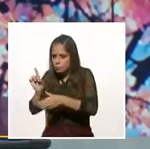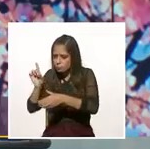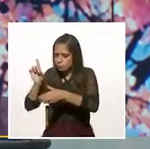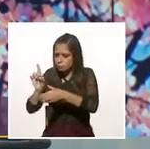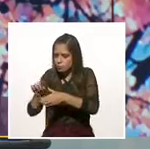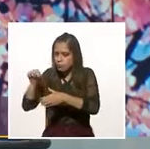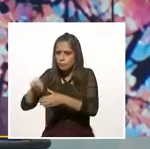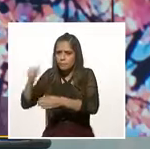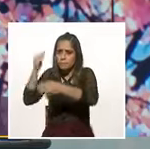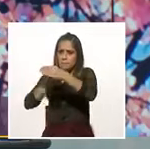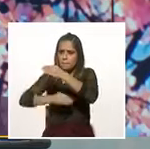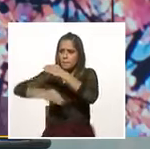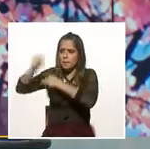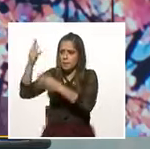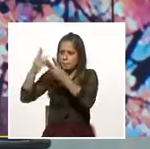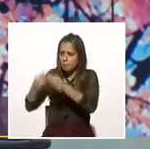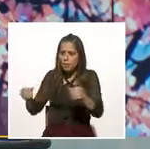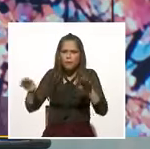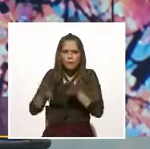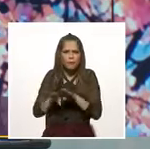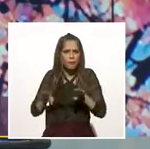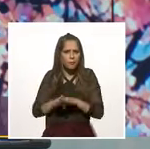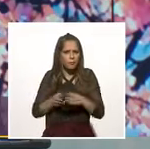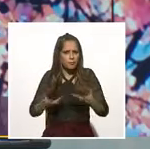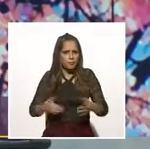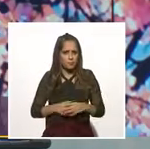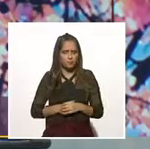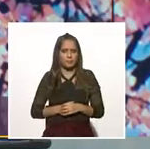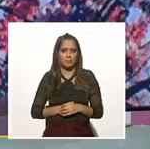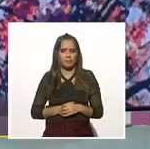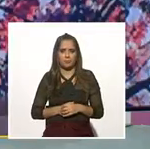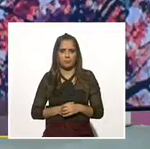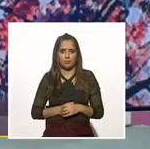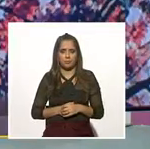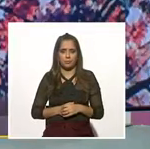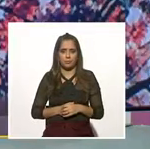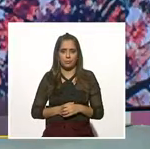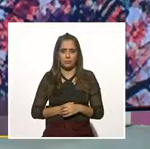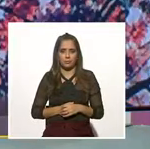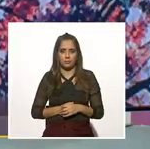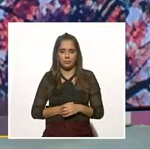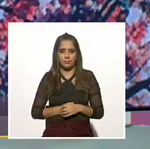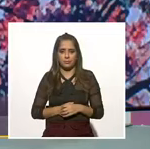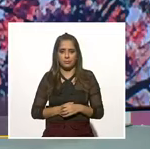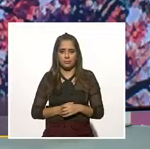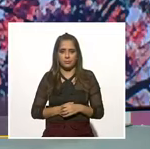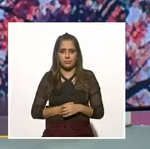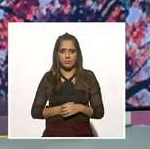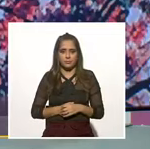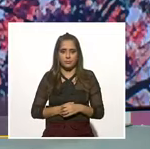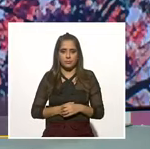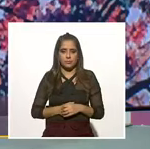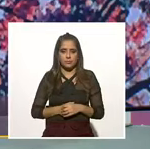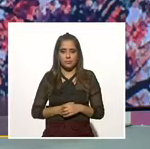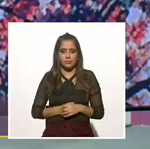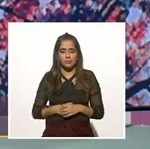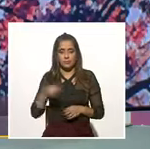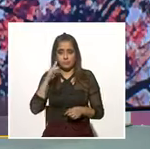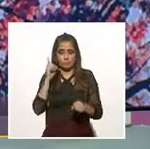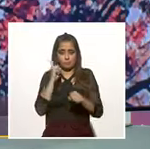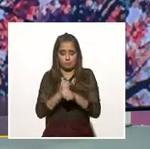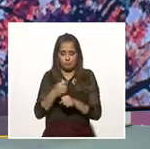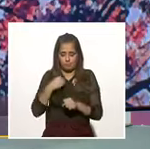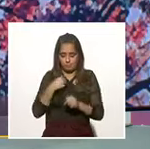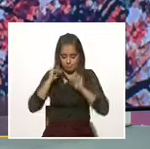resiliencia social y la resiliencia comunitaria? Por supuesto. Pues comenzamos por una resiliencia a nivel